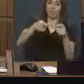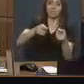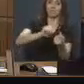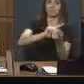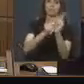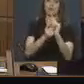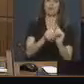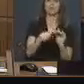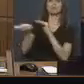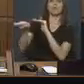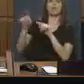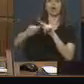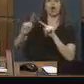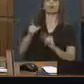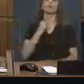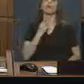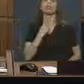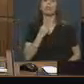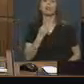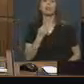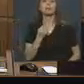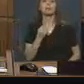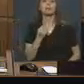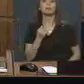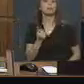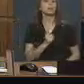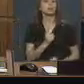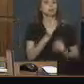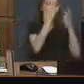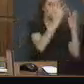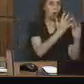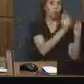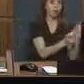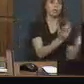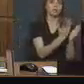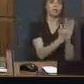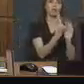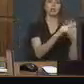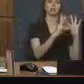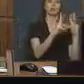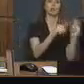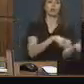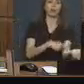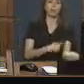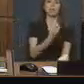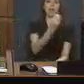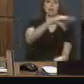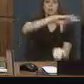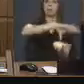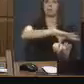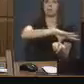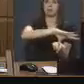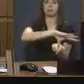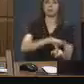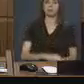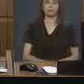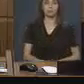terminaron privilegiando otros intereses que no fueran los de los estudiantes, sus familias y, por cierto, el bien del país.